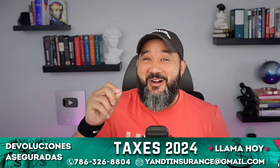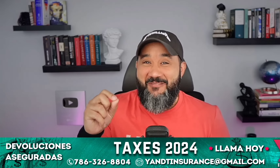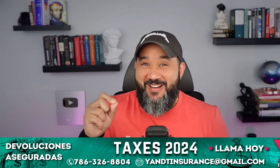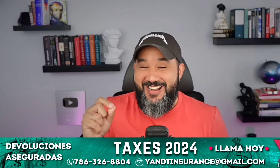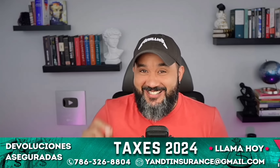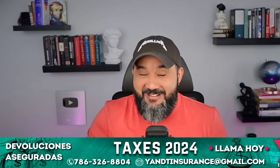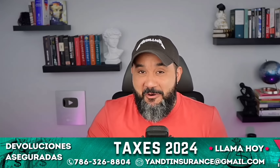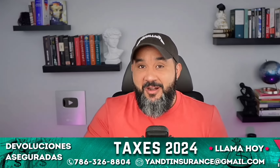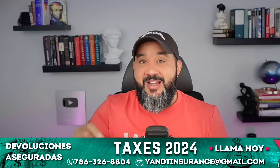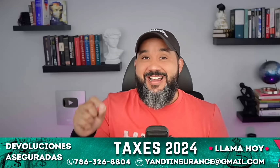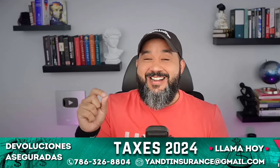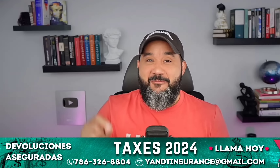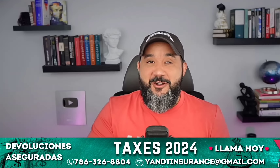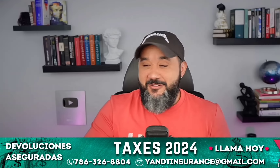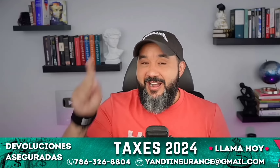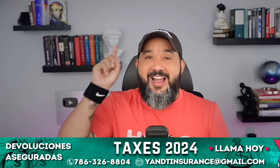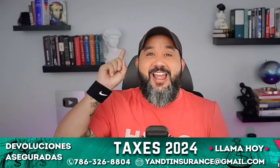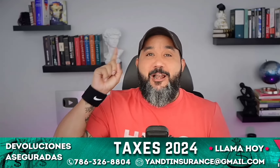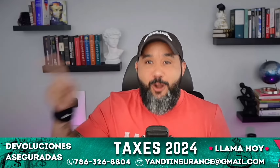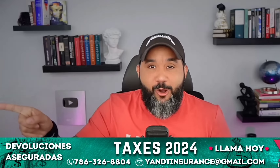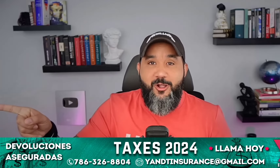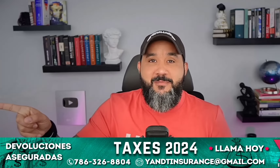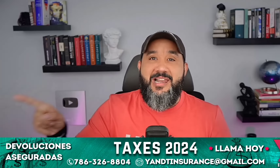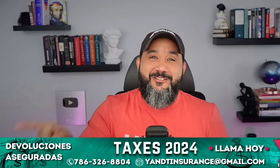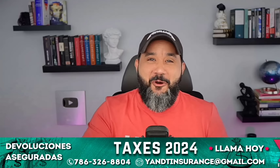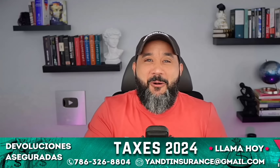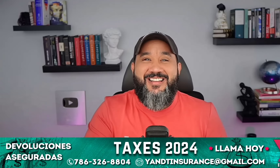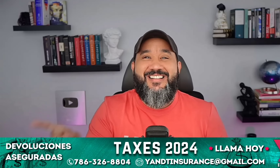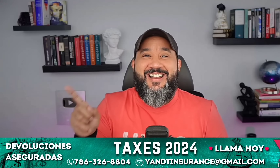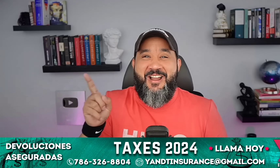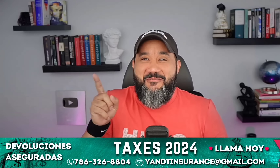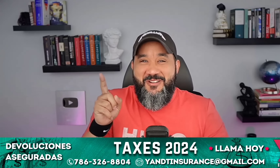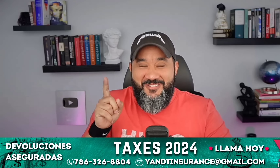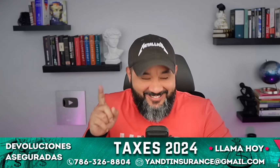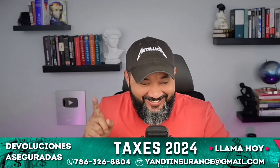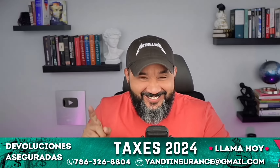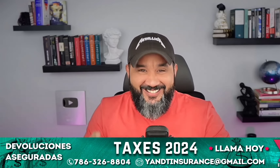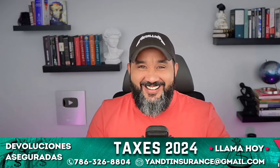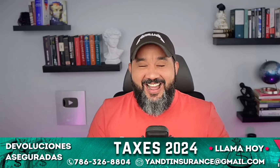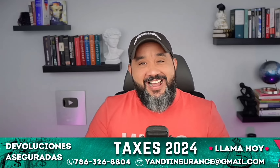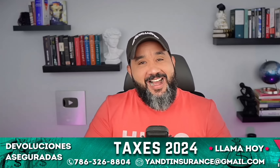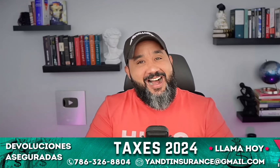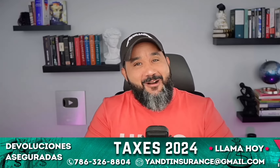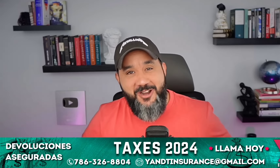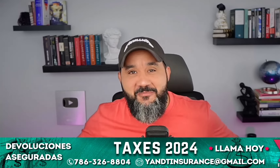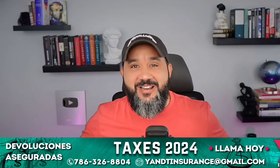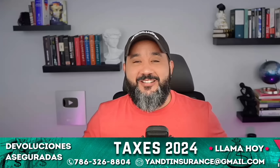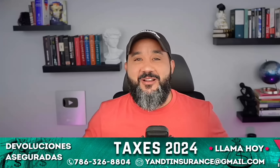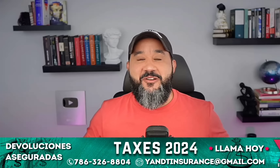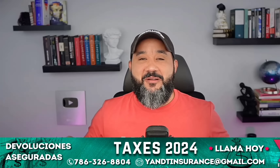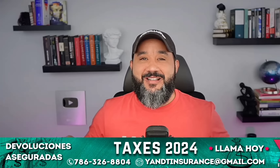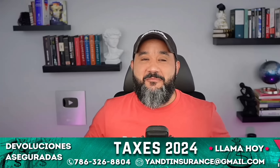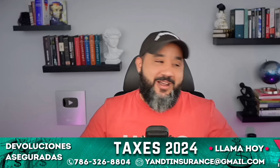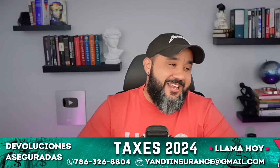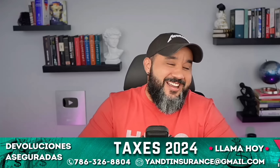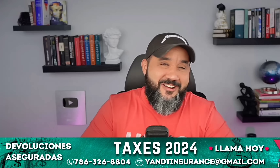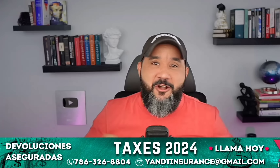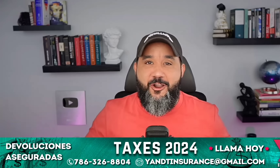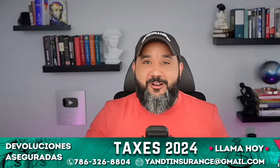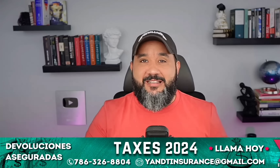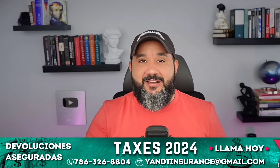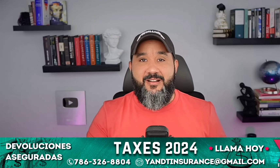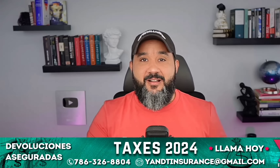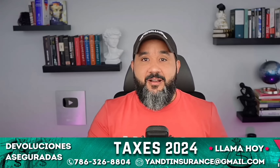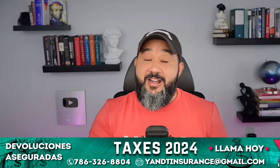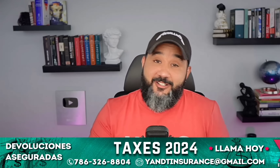si no aparecemos en avión el loco de mi ley nos va a quitar el avión avión venezolano que pasa por allí